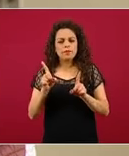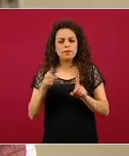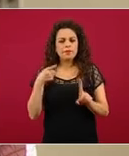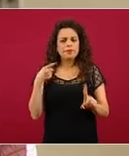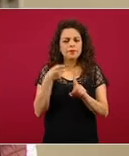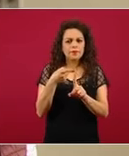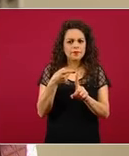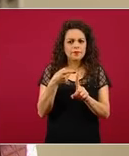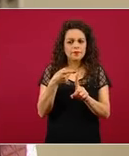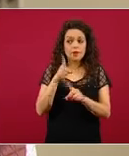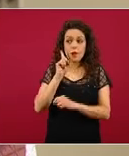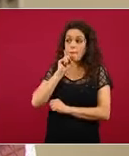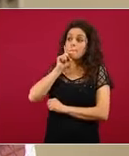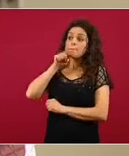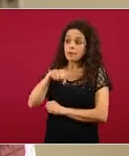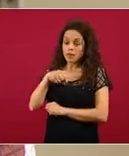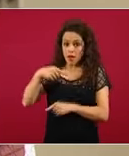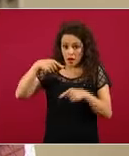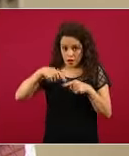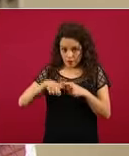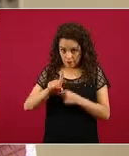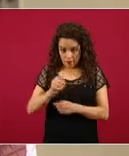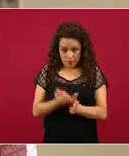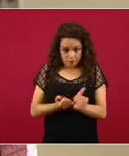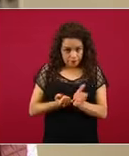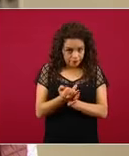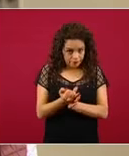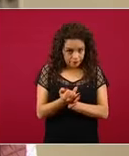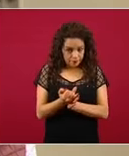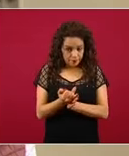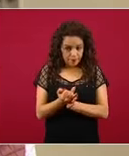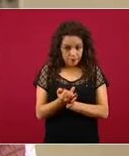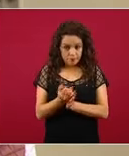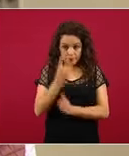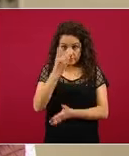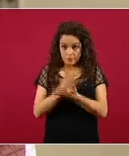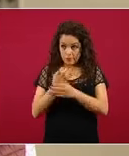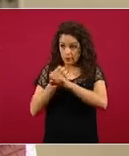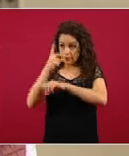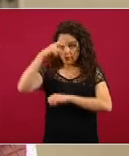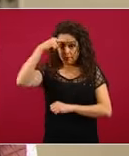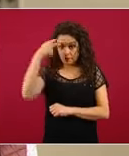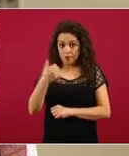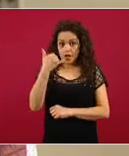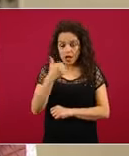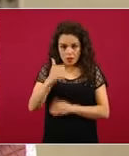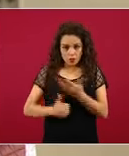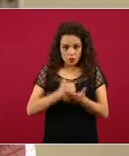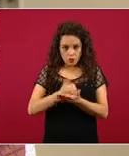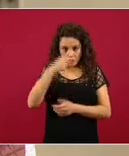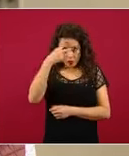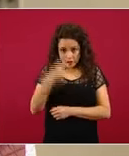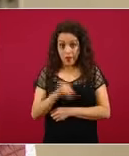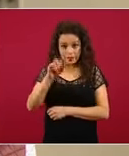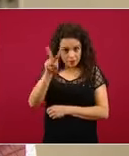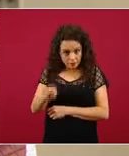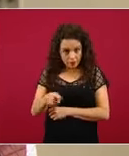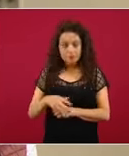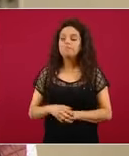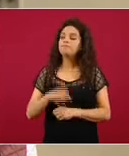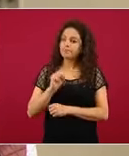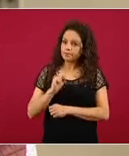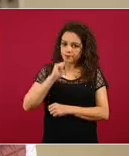a partir de mañana se empiezan a tomar las medidas solamente en el Estado de México y la Ciudad de México, ¿es correcto? Es correcto. Y